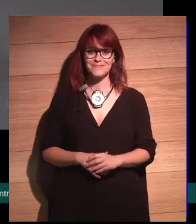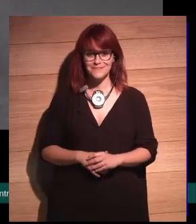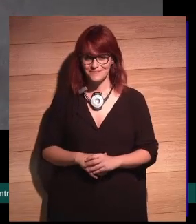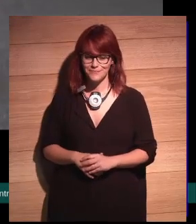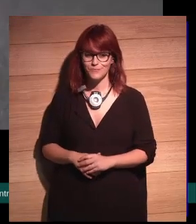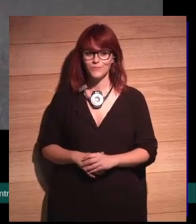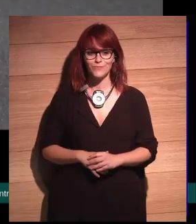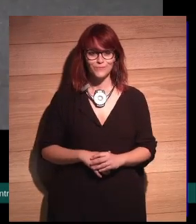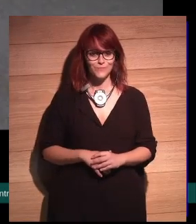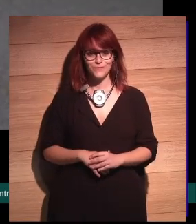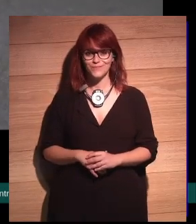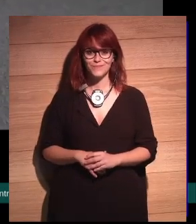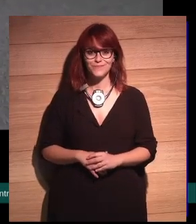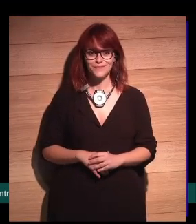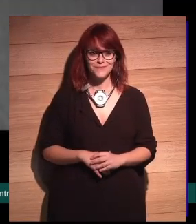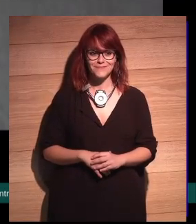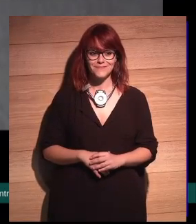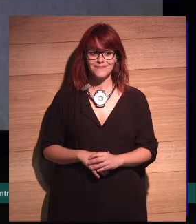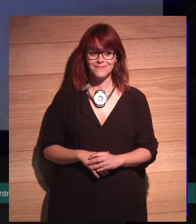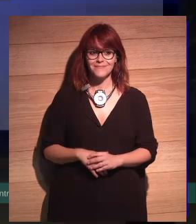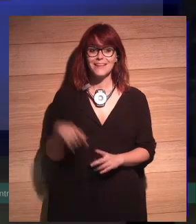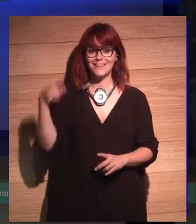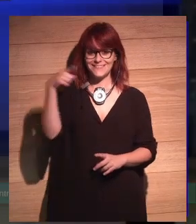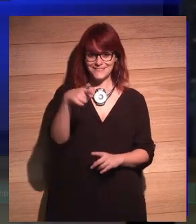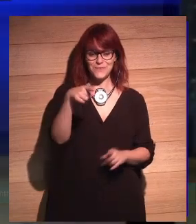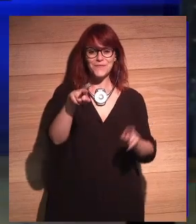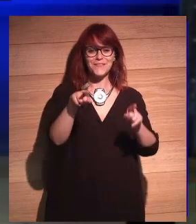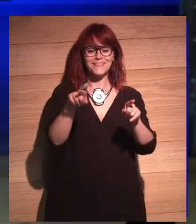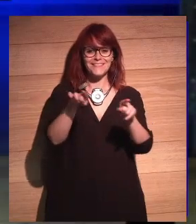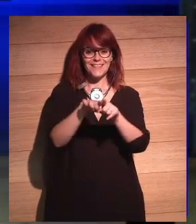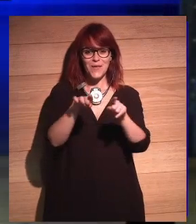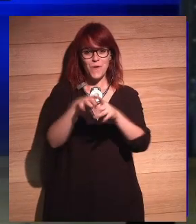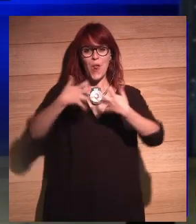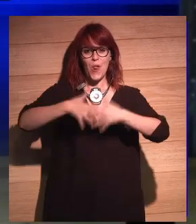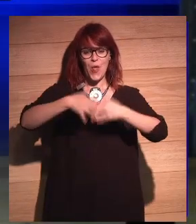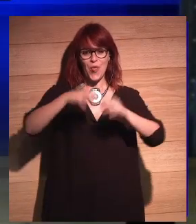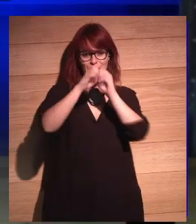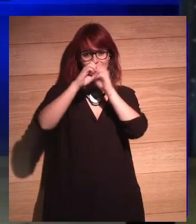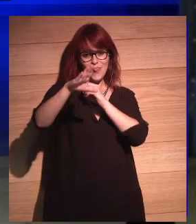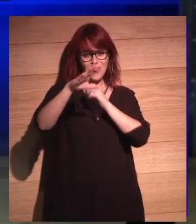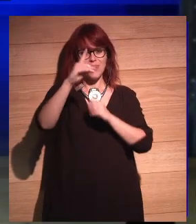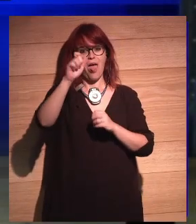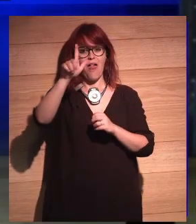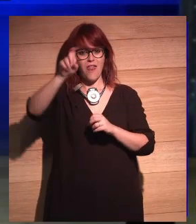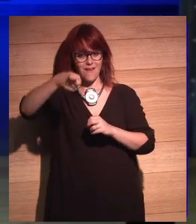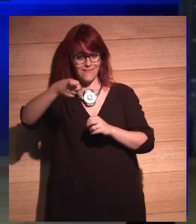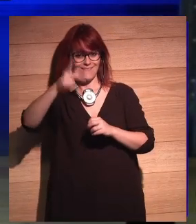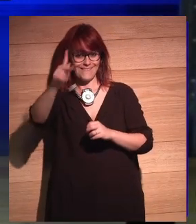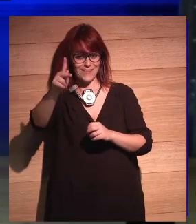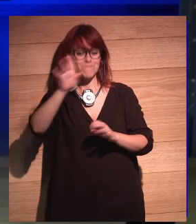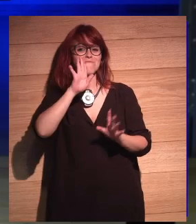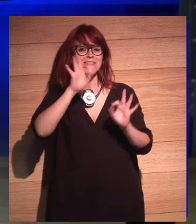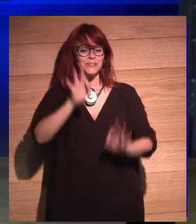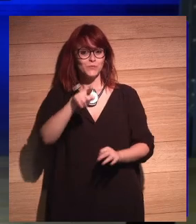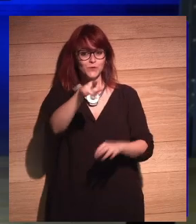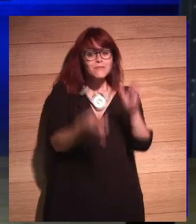So what you're seeing there's a toy. Lo que podemos ver es que hay como un juguete y lo que hace es que